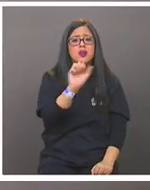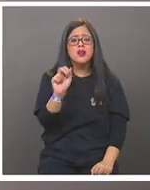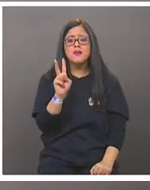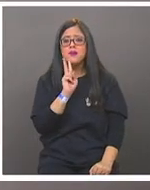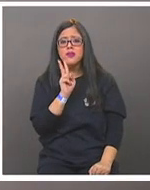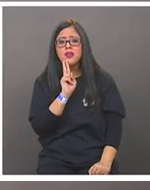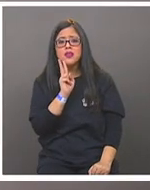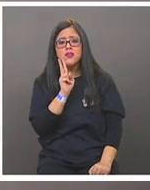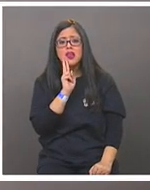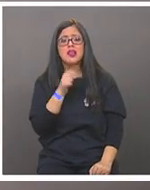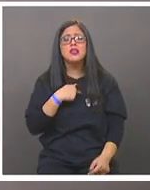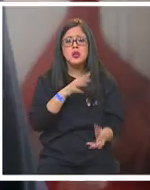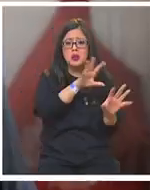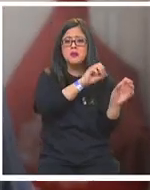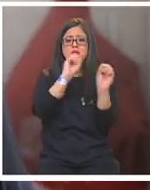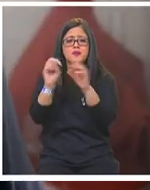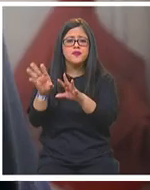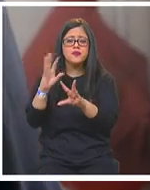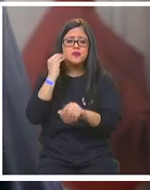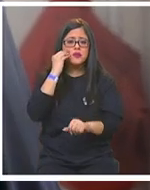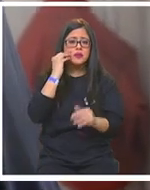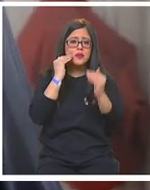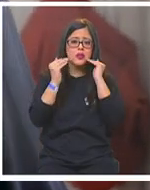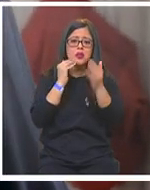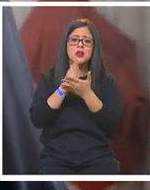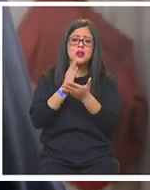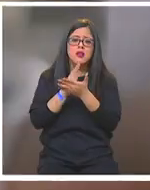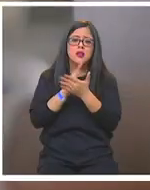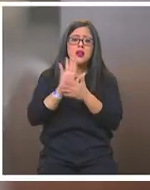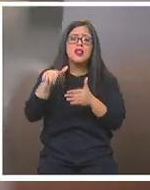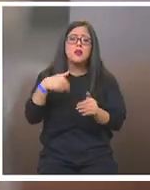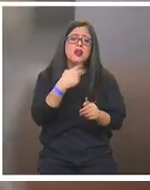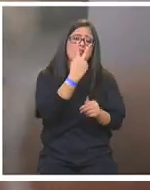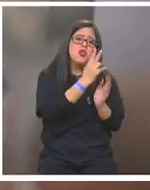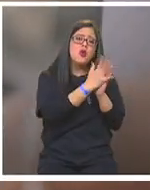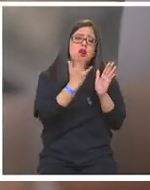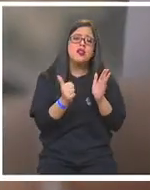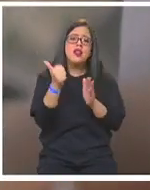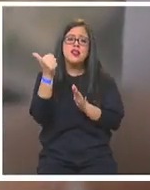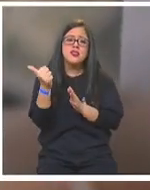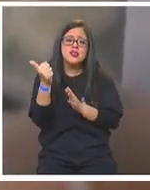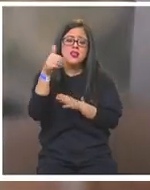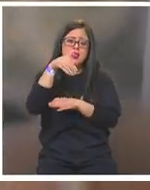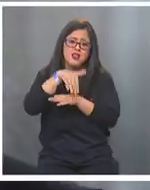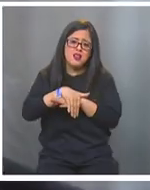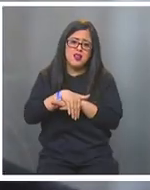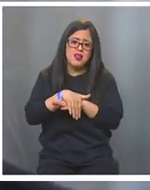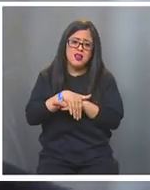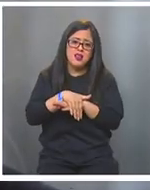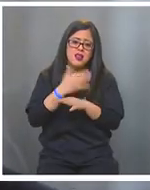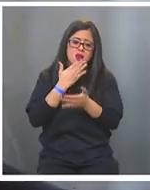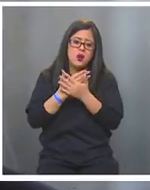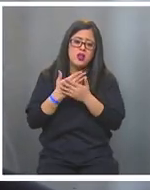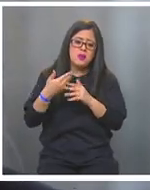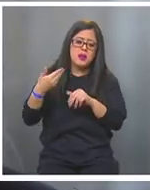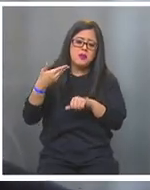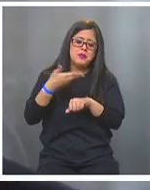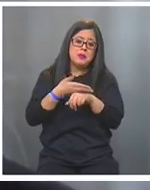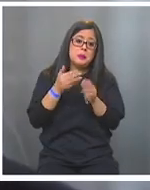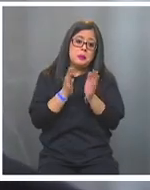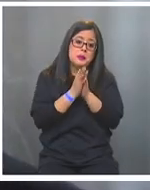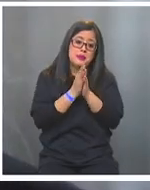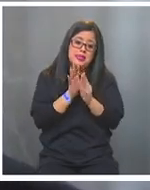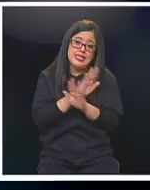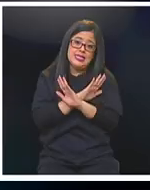y mando a mi nieto al colegio y de ahí para allá de las 2 hasta las 6, 6 y media de la tarde, hasta que me digan hasta ahí